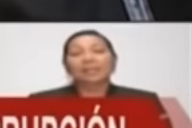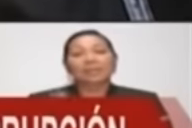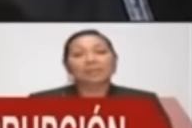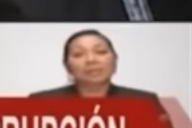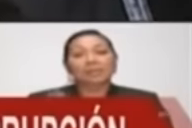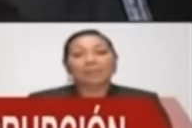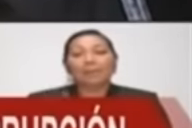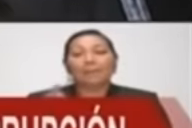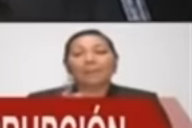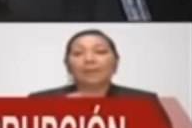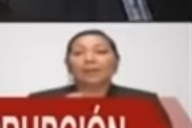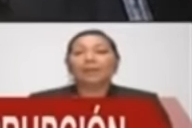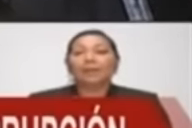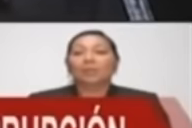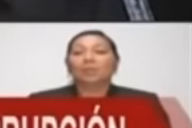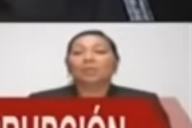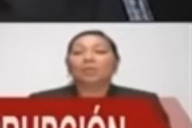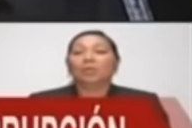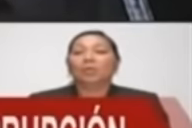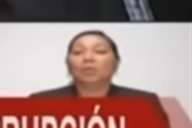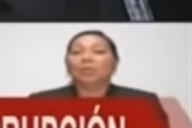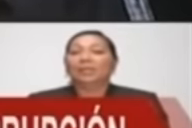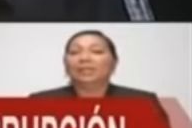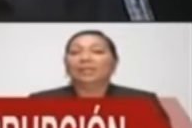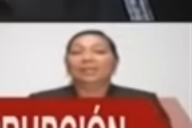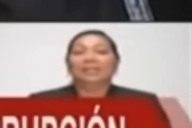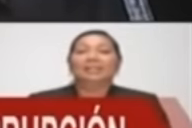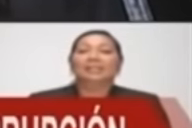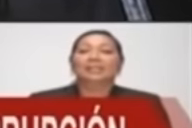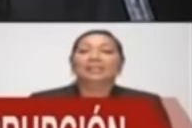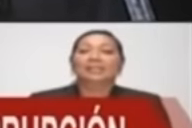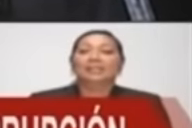acá para cumplir con nuestra obligación.